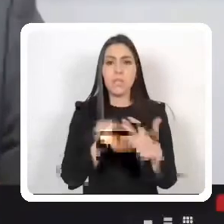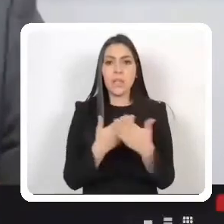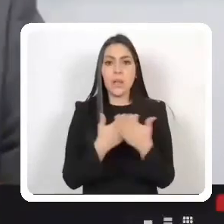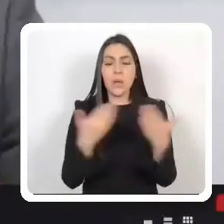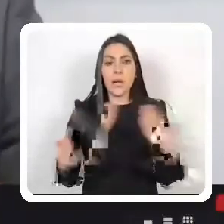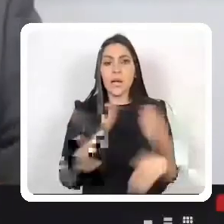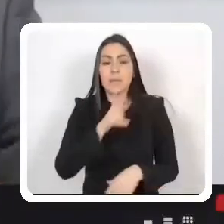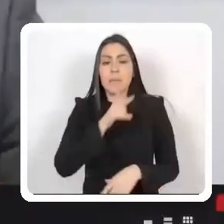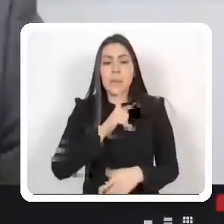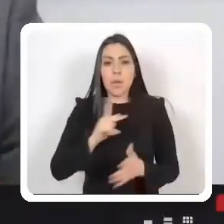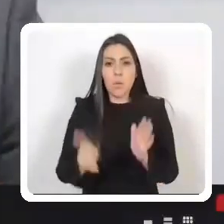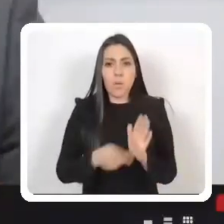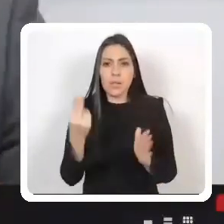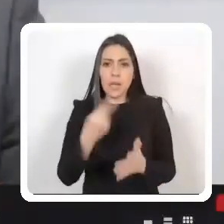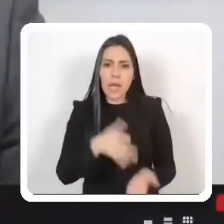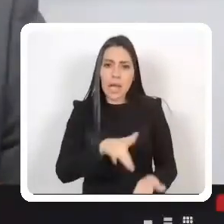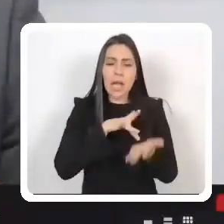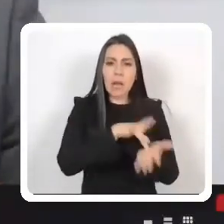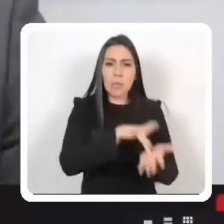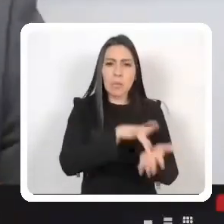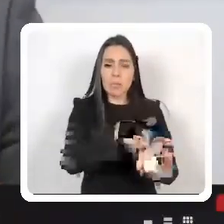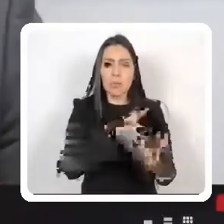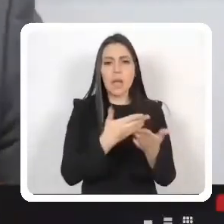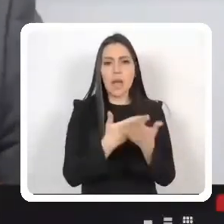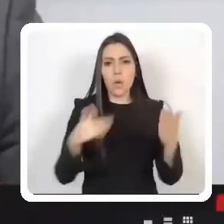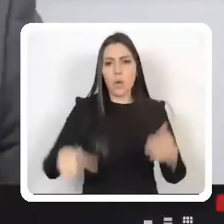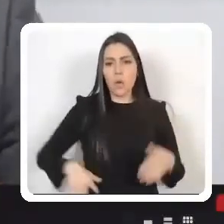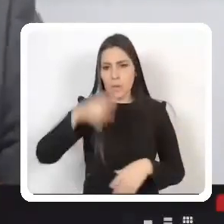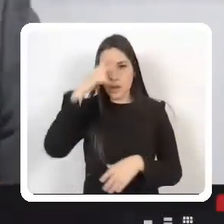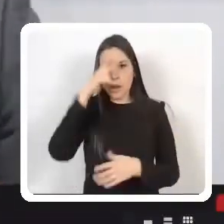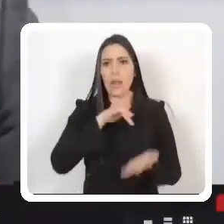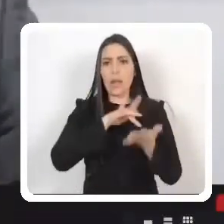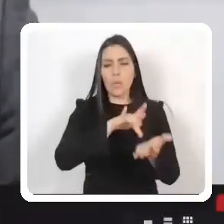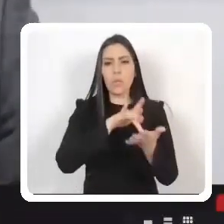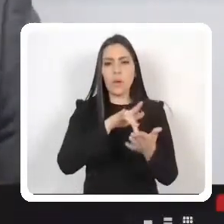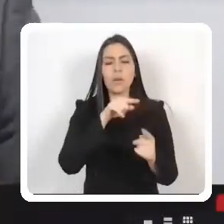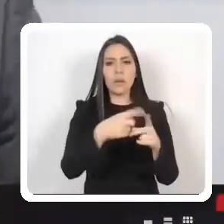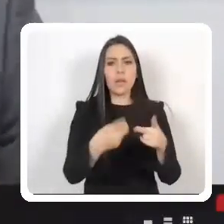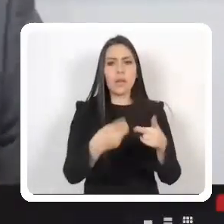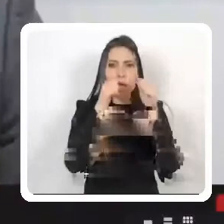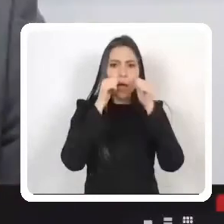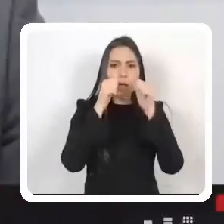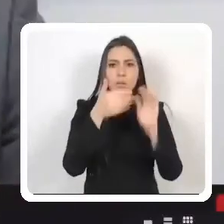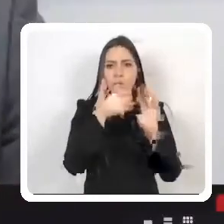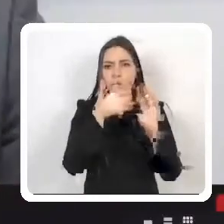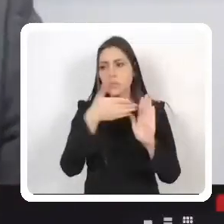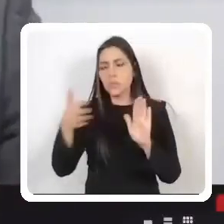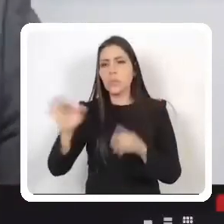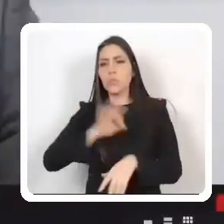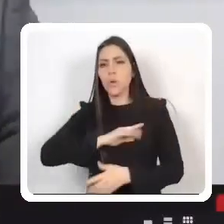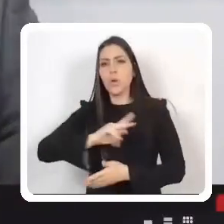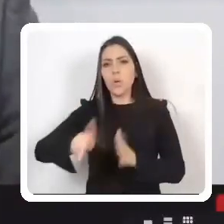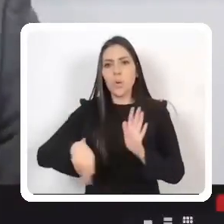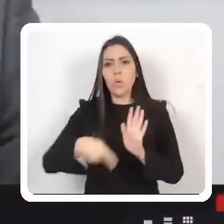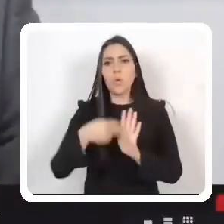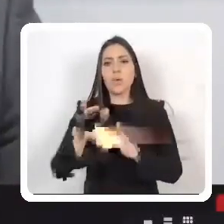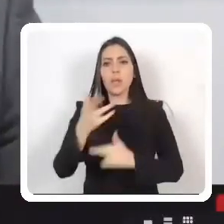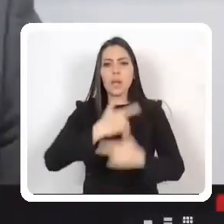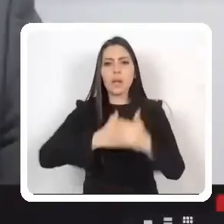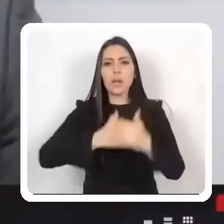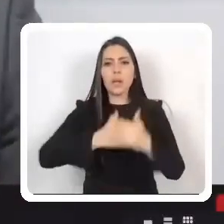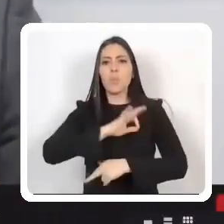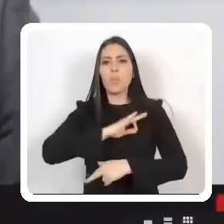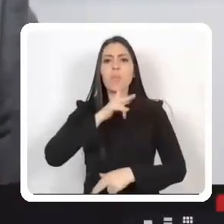lo está haciendo, atendiendo cada elemento que le permita recuperar su rentabilidad y